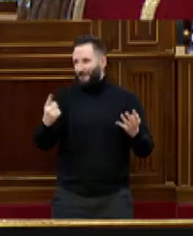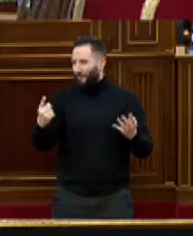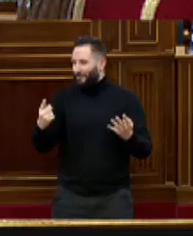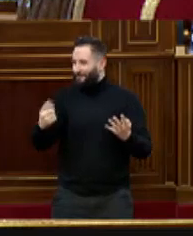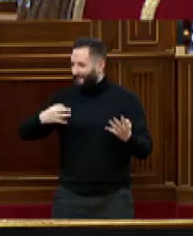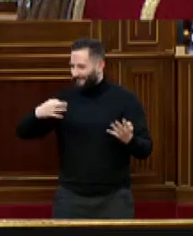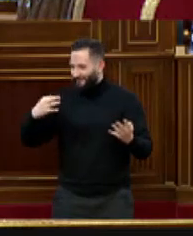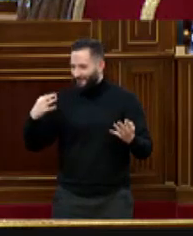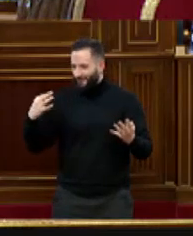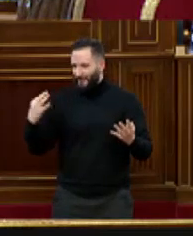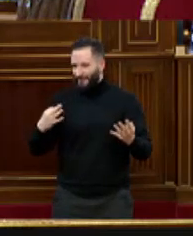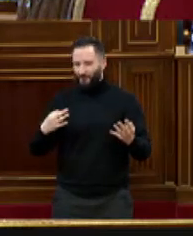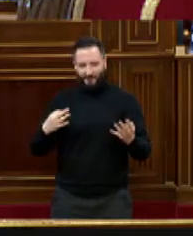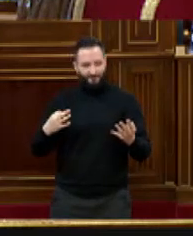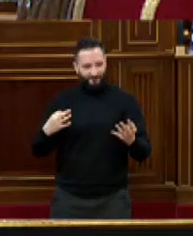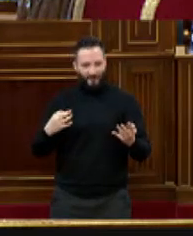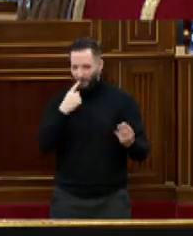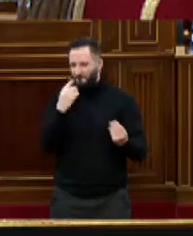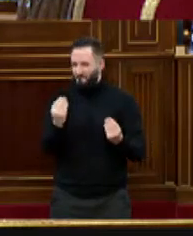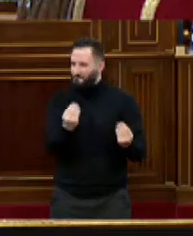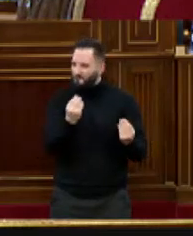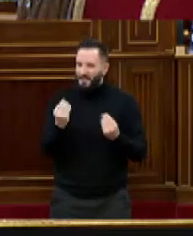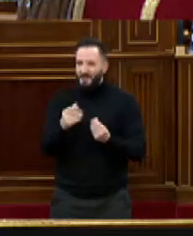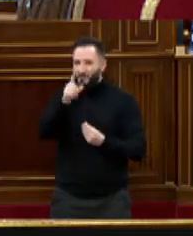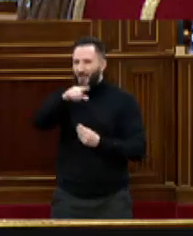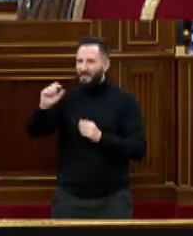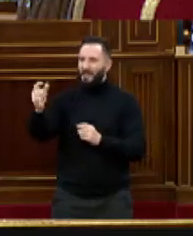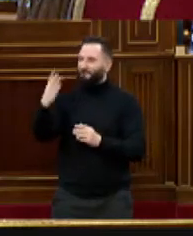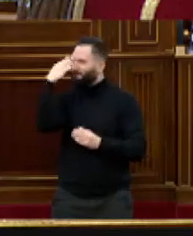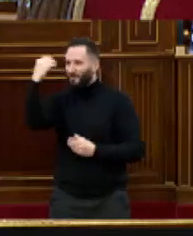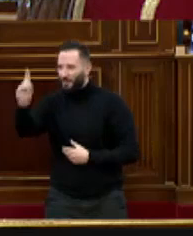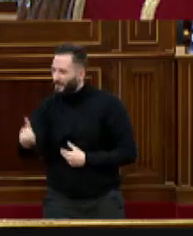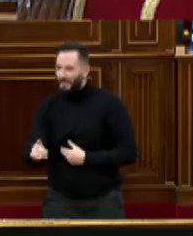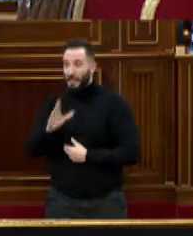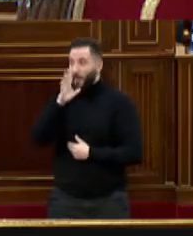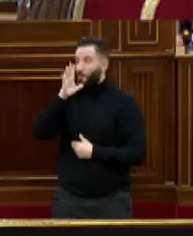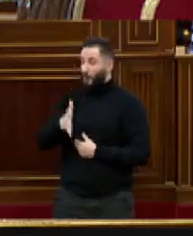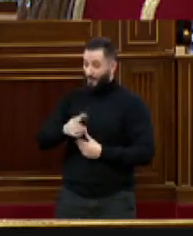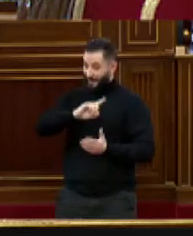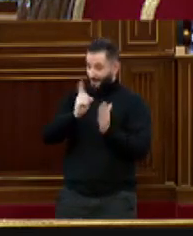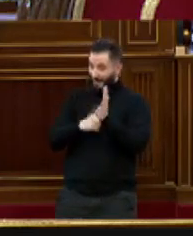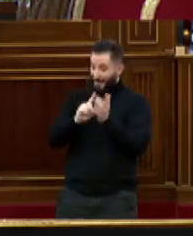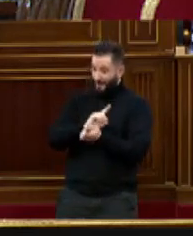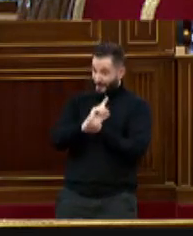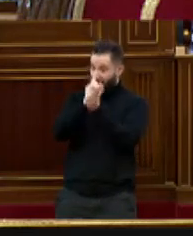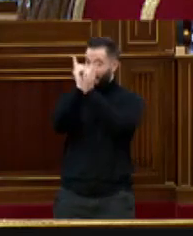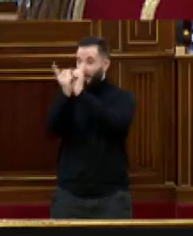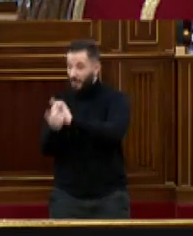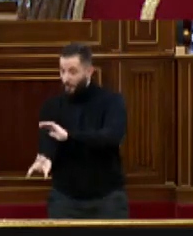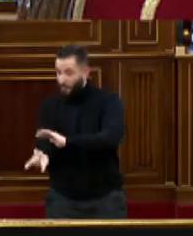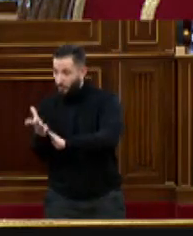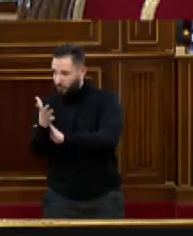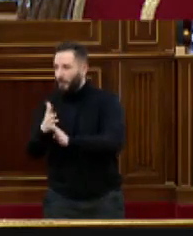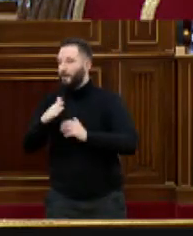o lo previamos iba a tener resistencias y va a tener incomprensiones porque el cambio que está llamado a producir es